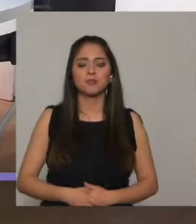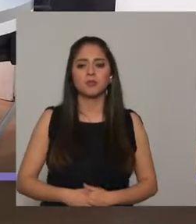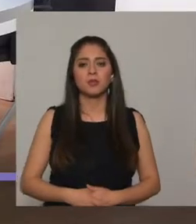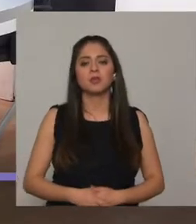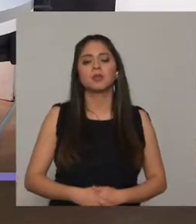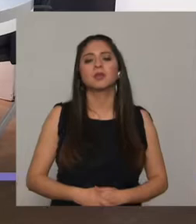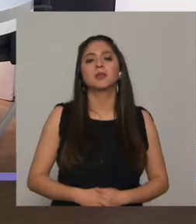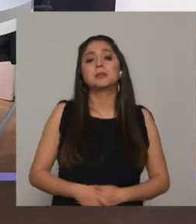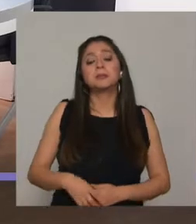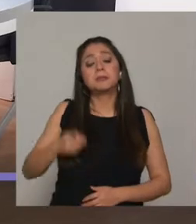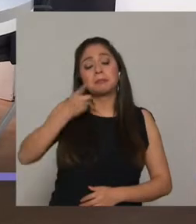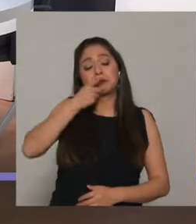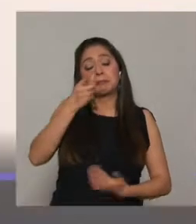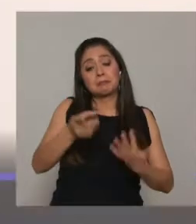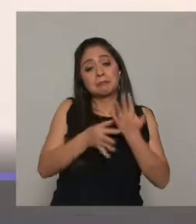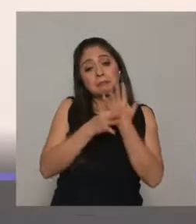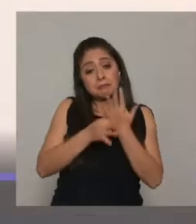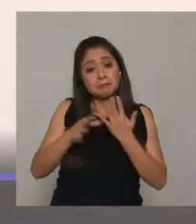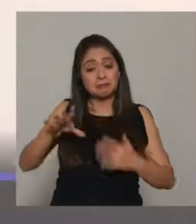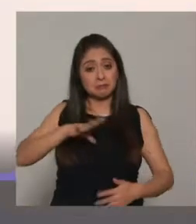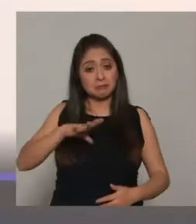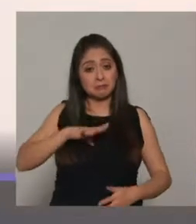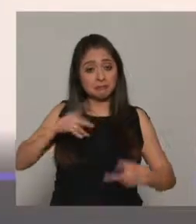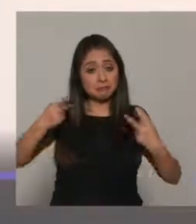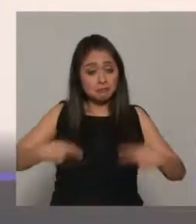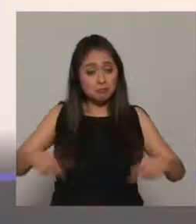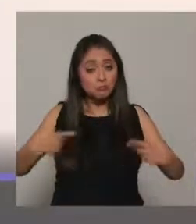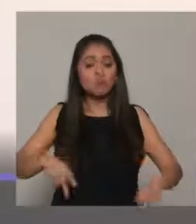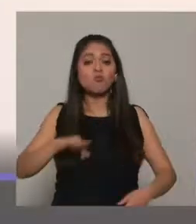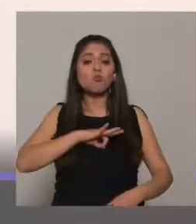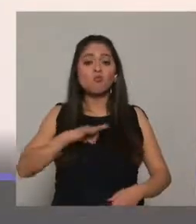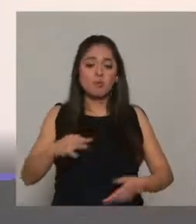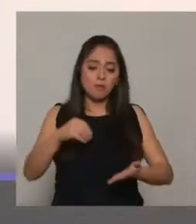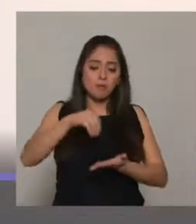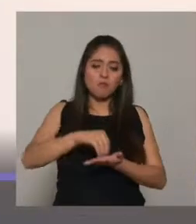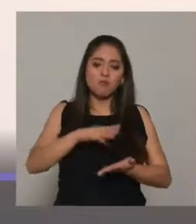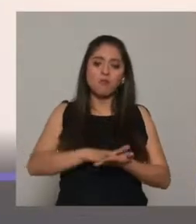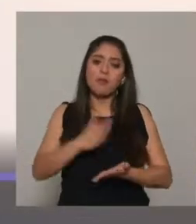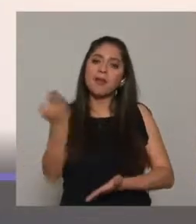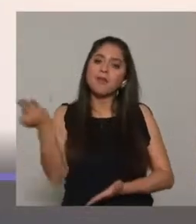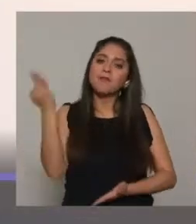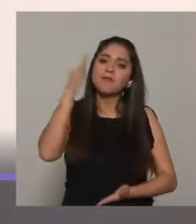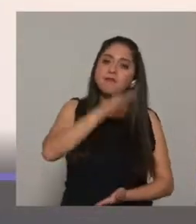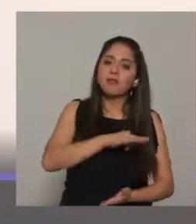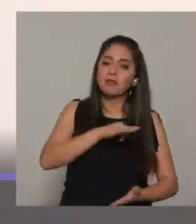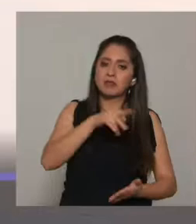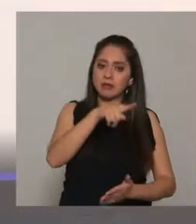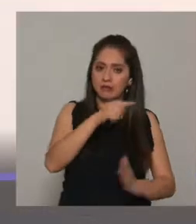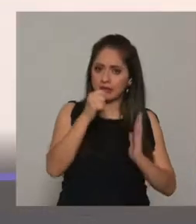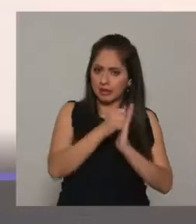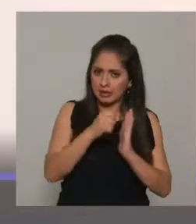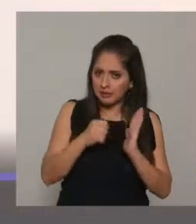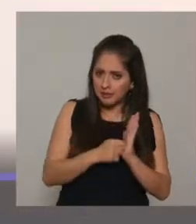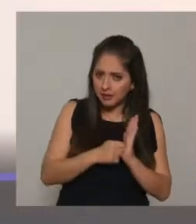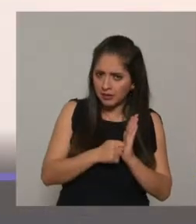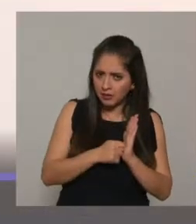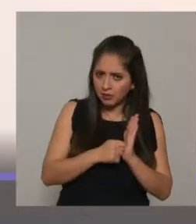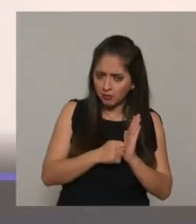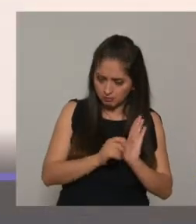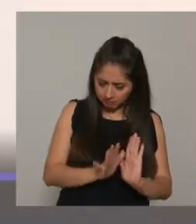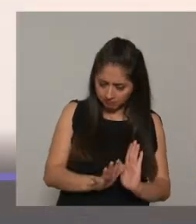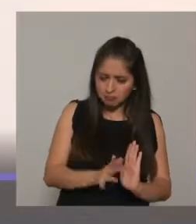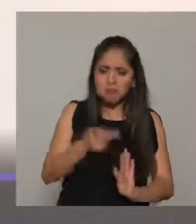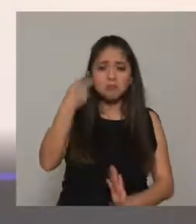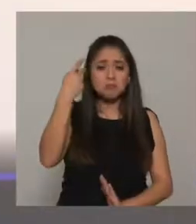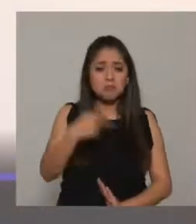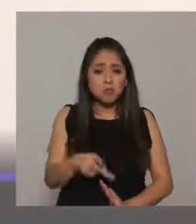hay personas que pueden llegar a falsificar testamentos, ¿no? Entonces, bueno, de manera automatizada o digital, ¿cómo va